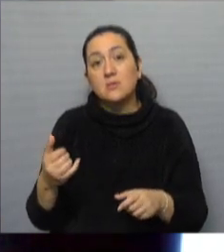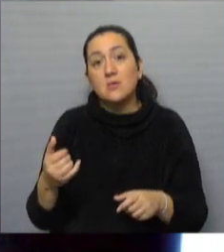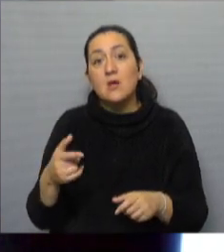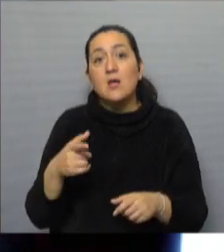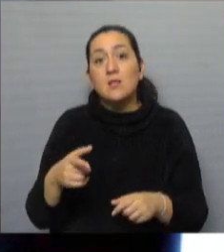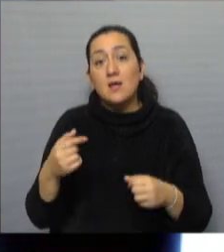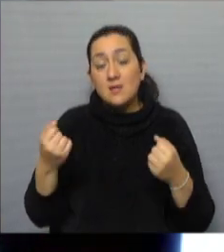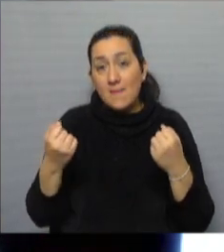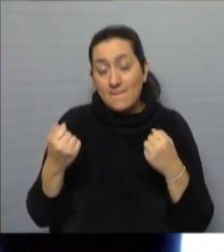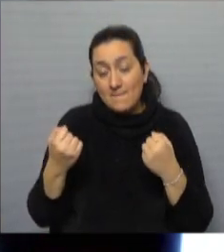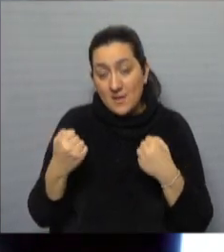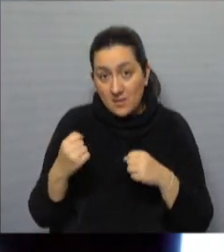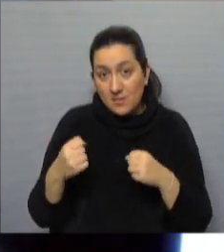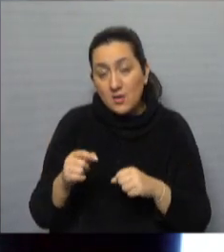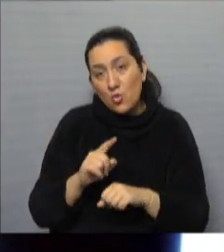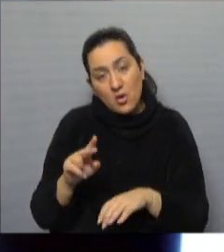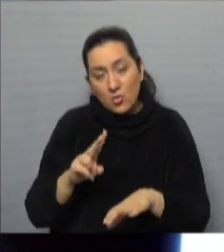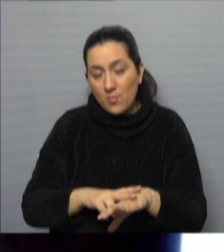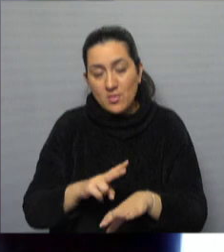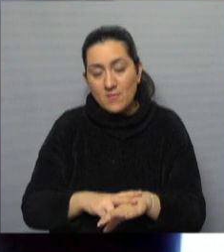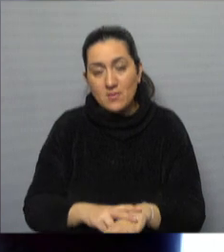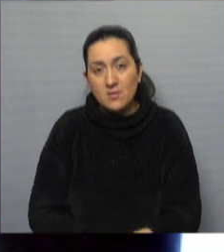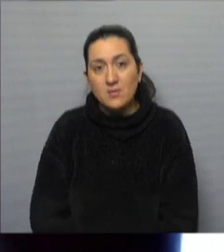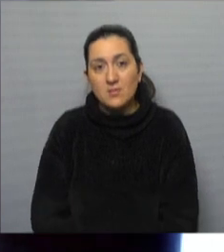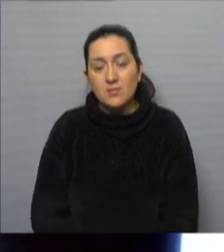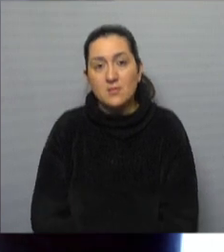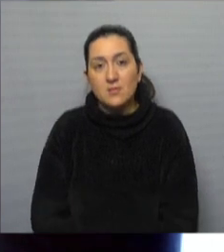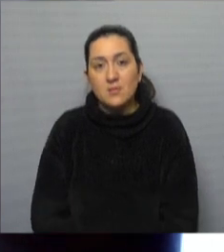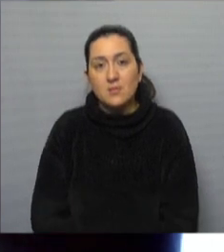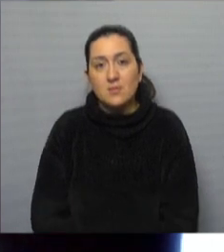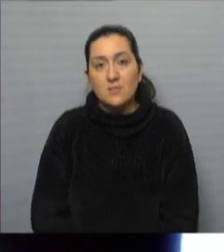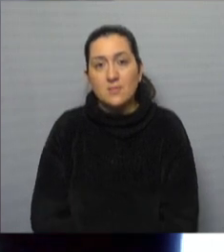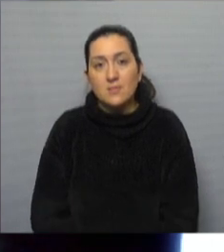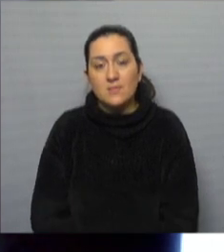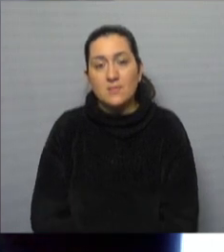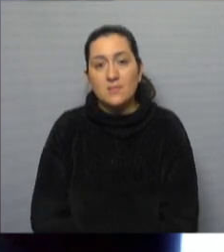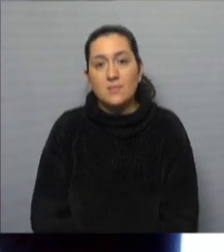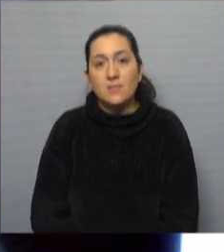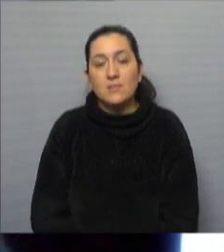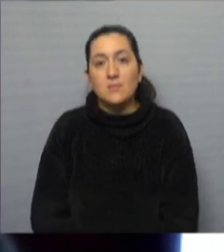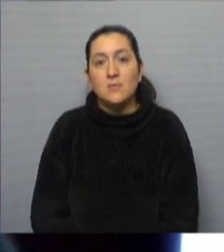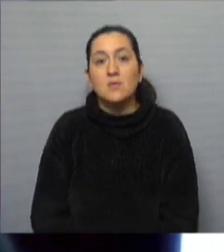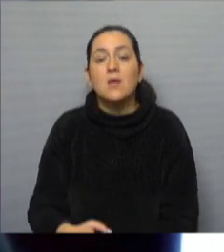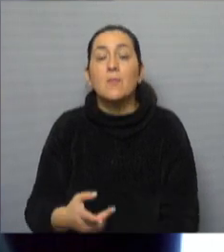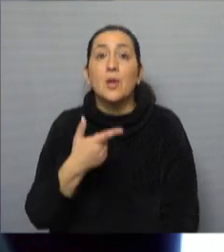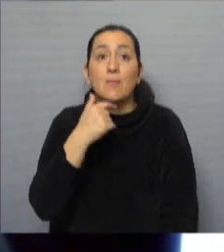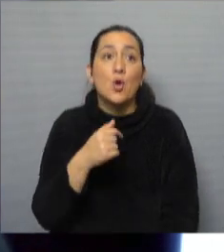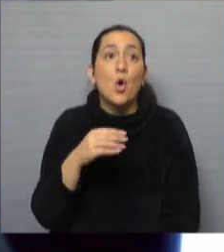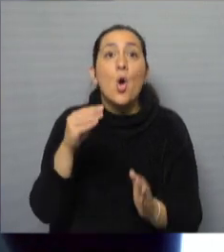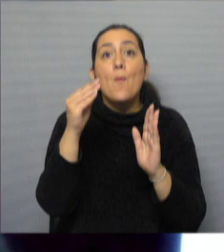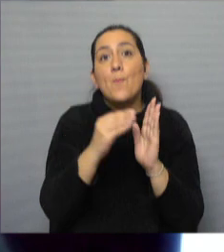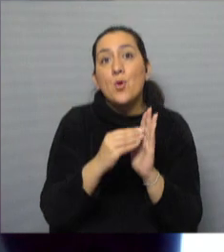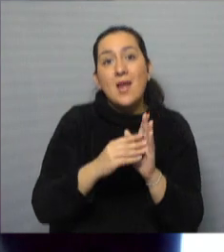muy recomendable pero hay uno no puede ser necio de utilizar la misma contraseña para diferentes servicios